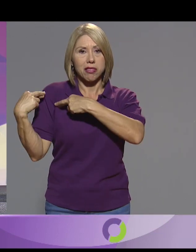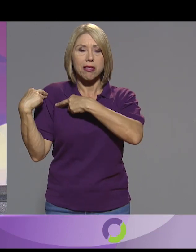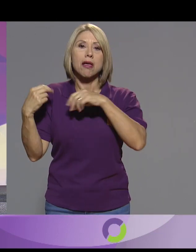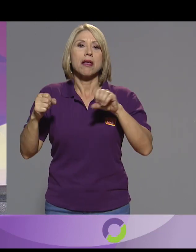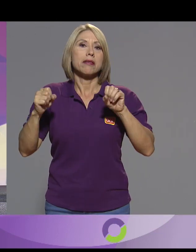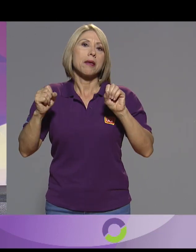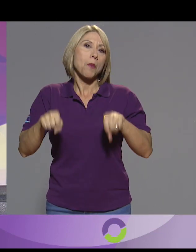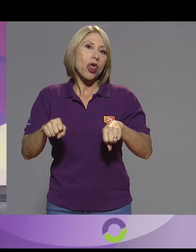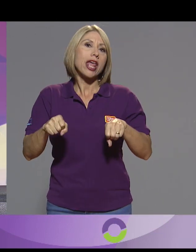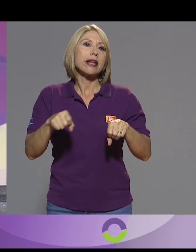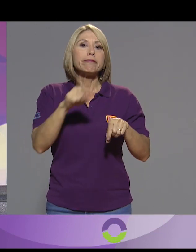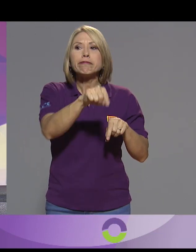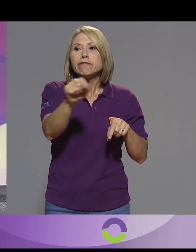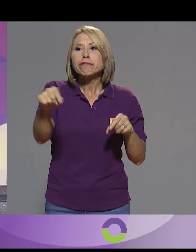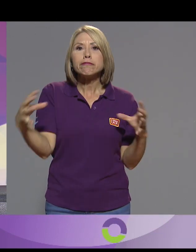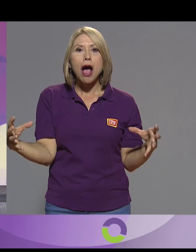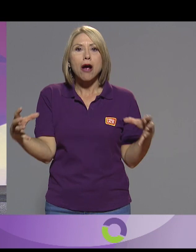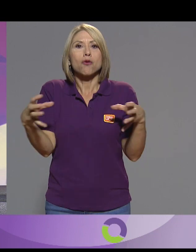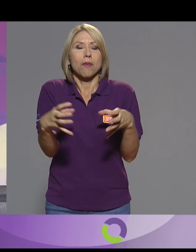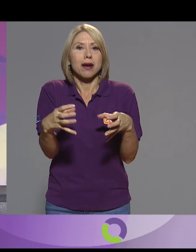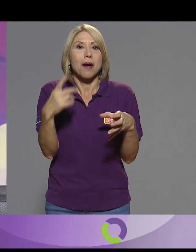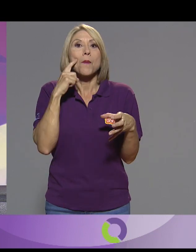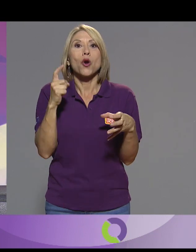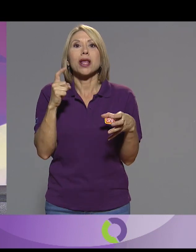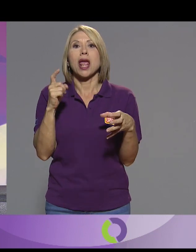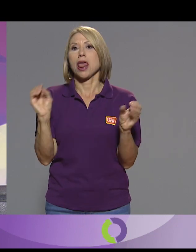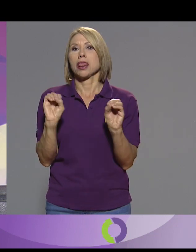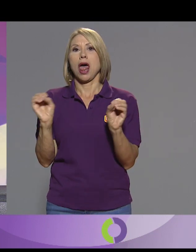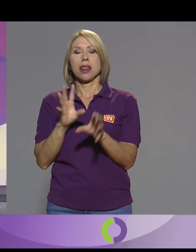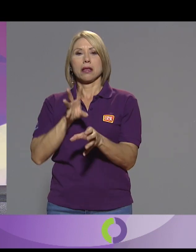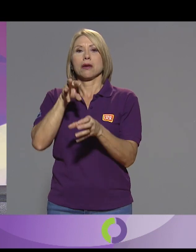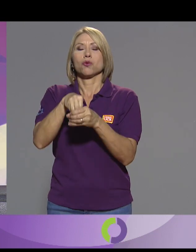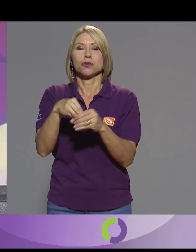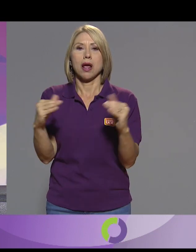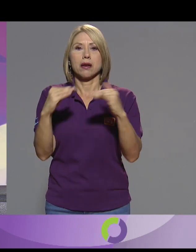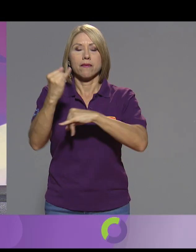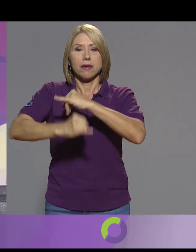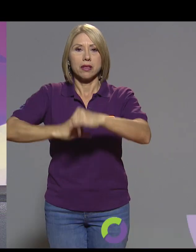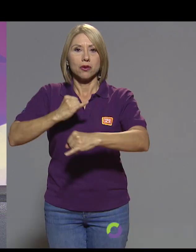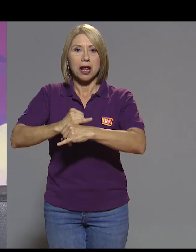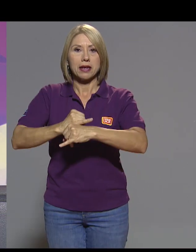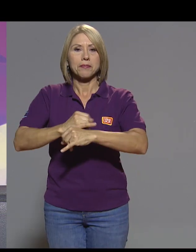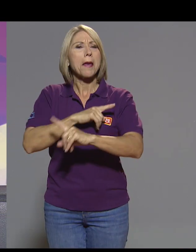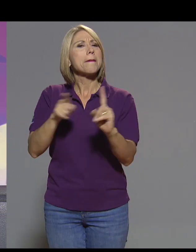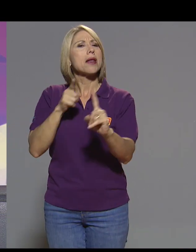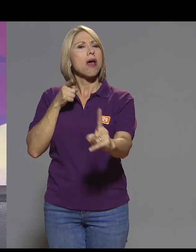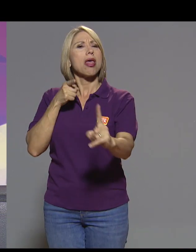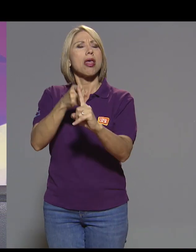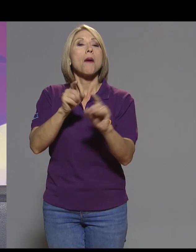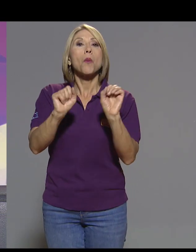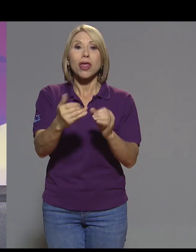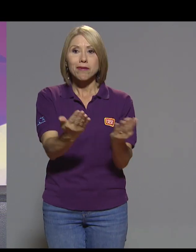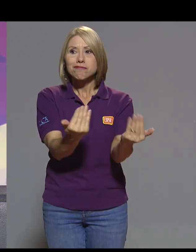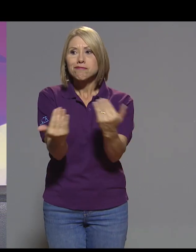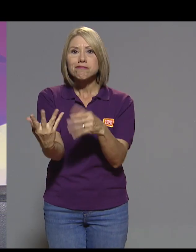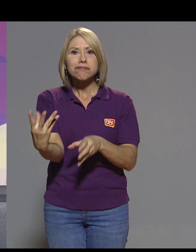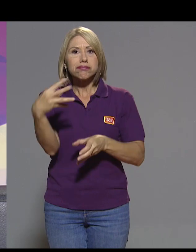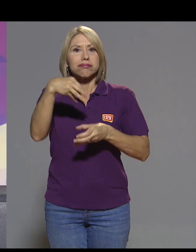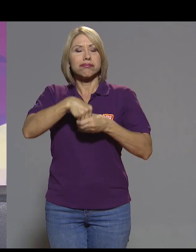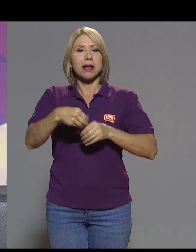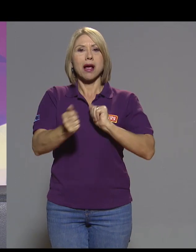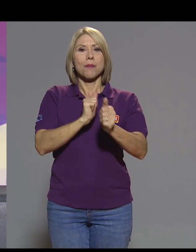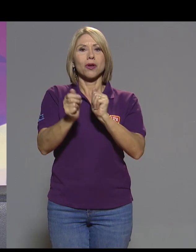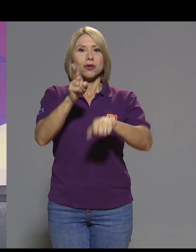también de poderlos agrupar porque no lo incluye internacionalmente pero la idea es poder vincular campeonato nacional es